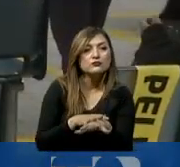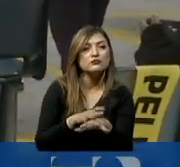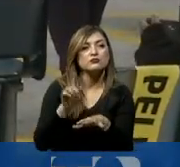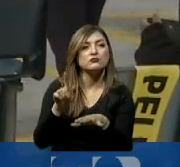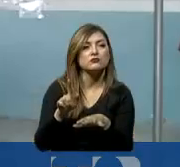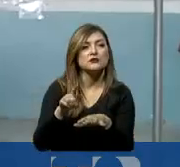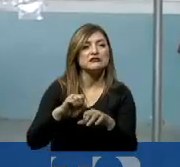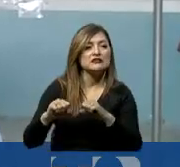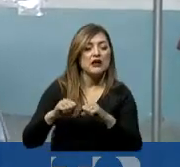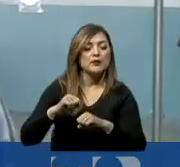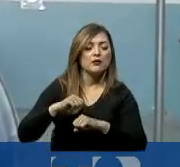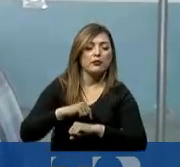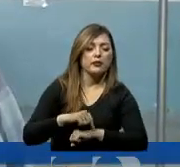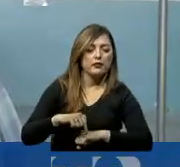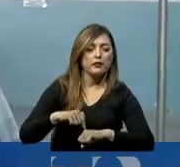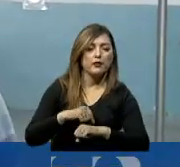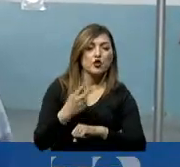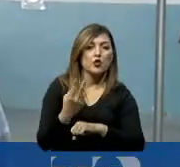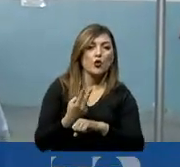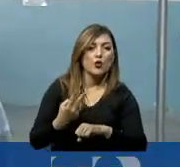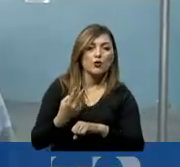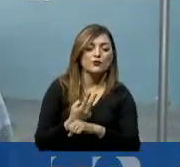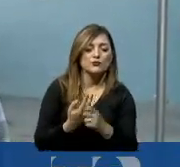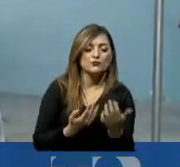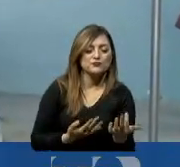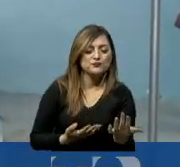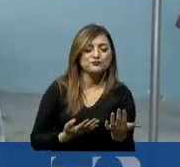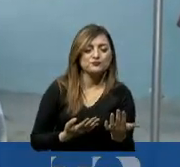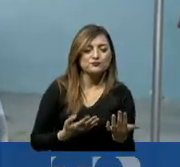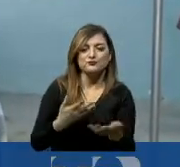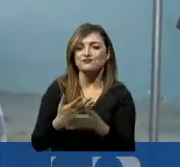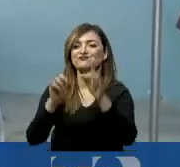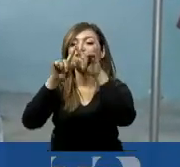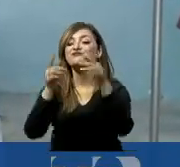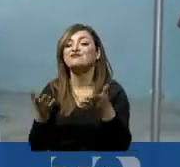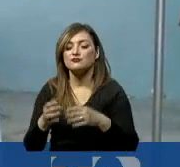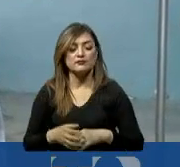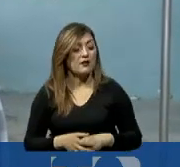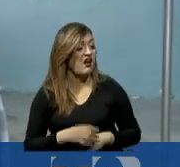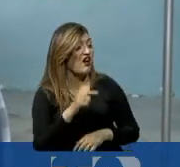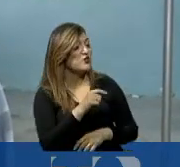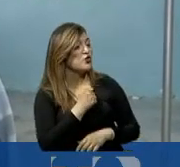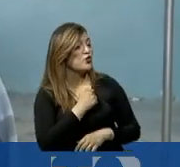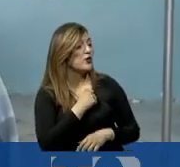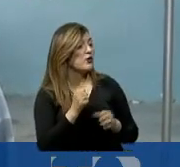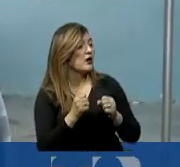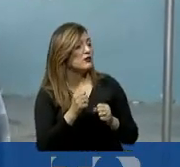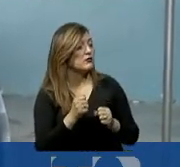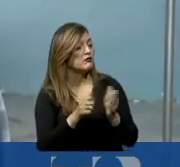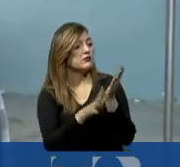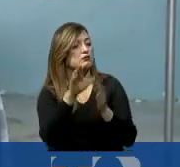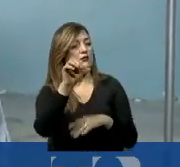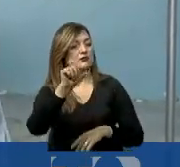notable burocracia. Pasé como 2 horas y el momento que llego a la ventanilla me dicen que tiene que venir la dueña del carro, que es mi